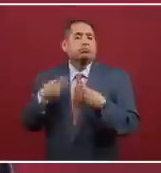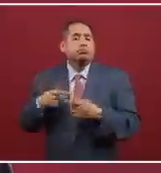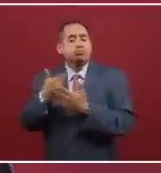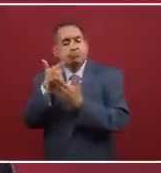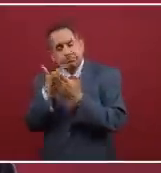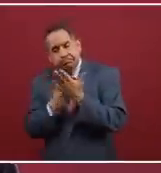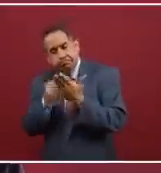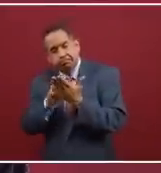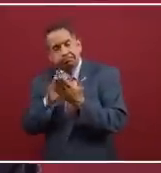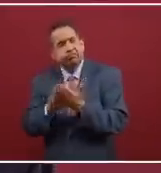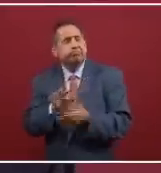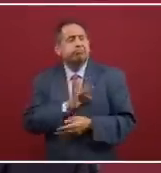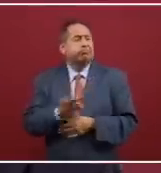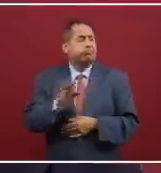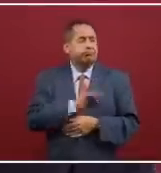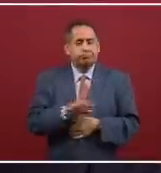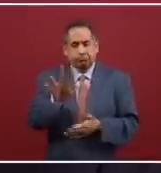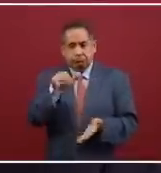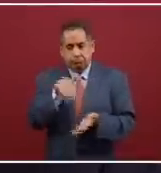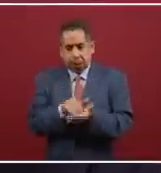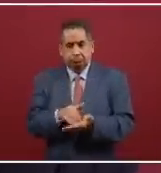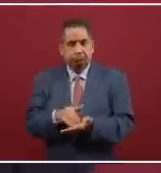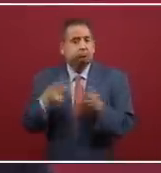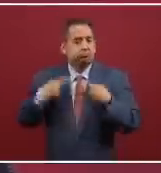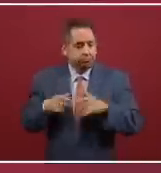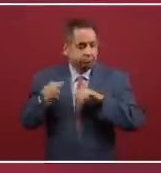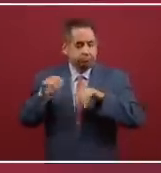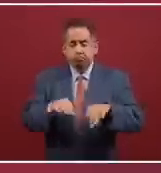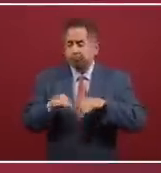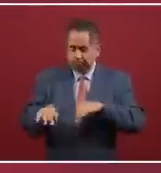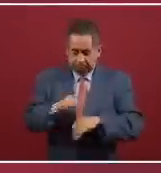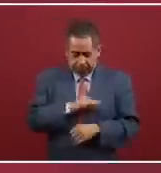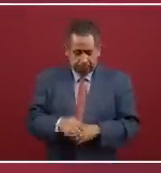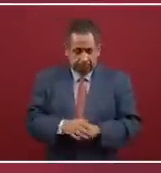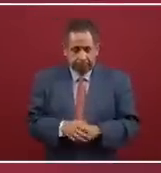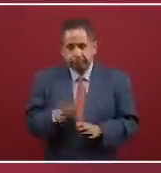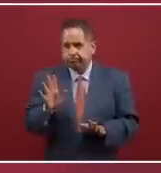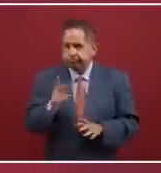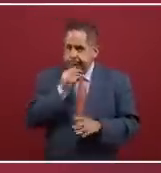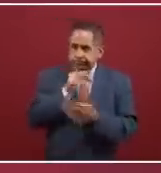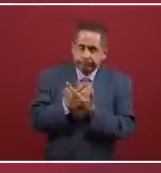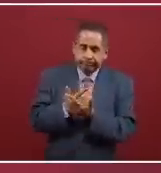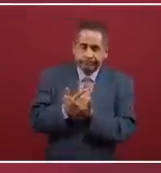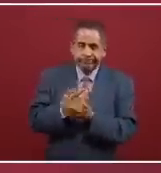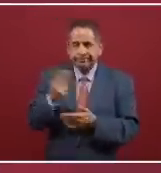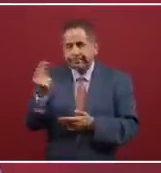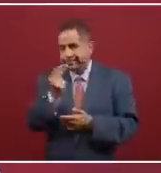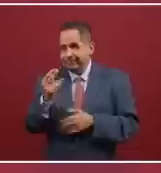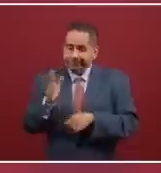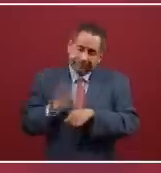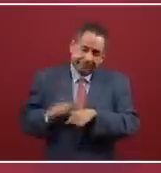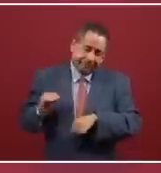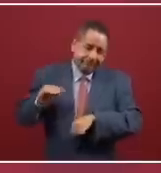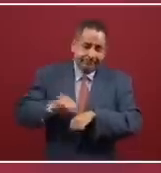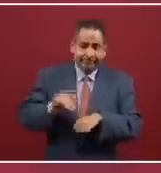pues alrededor de 5000 trabajadores pero vamos a necesitar 20.000